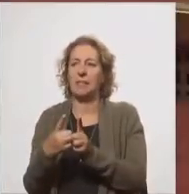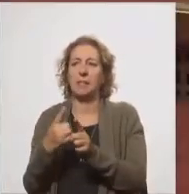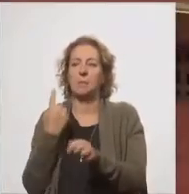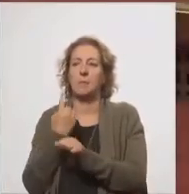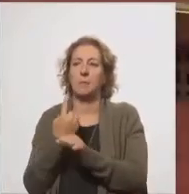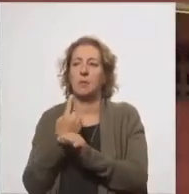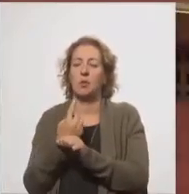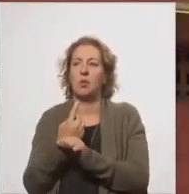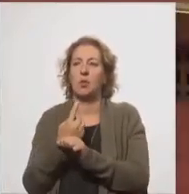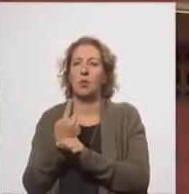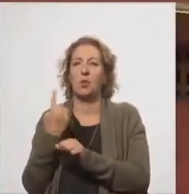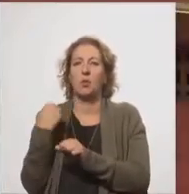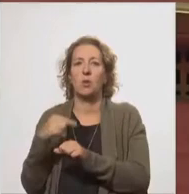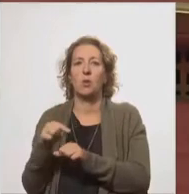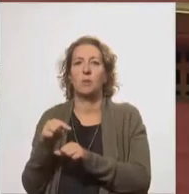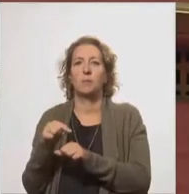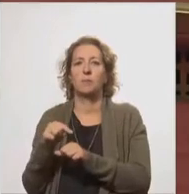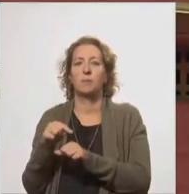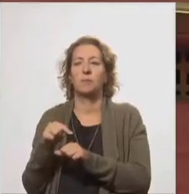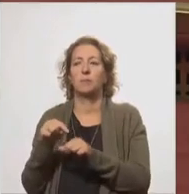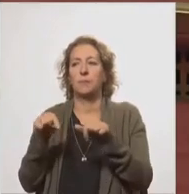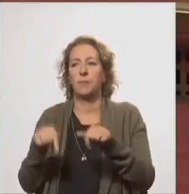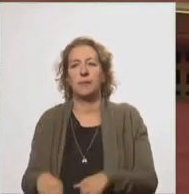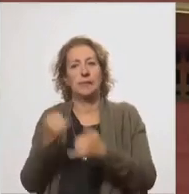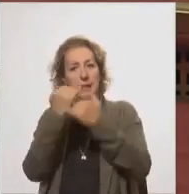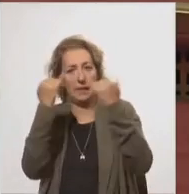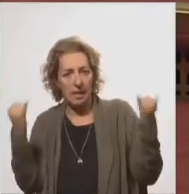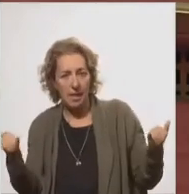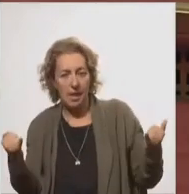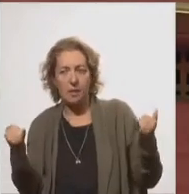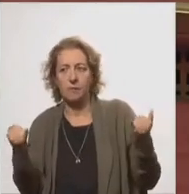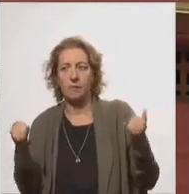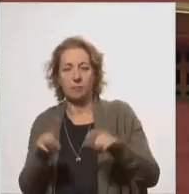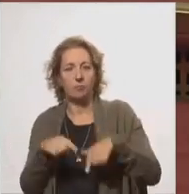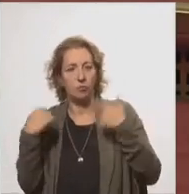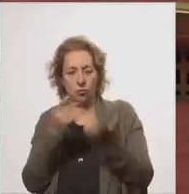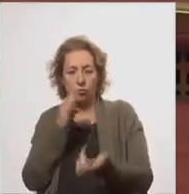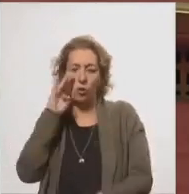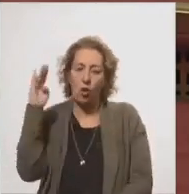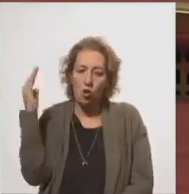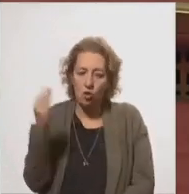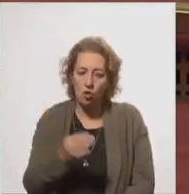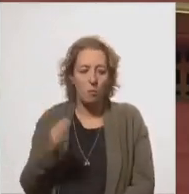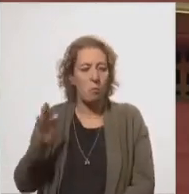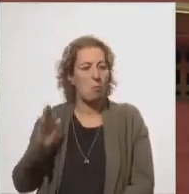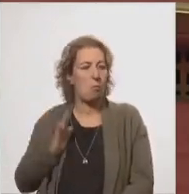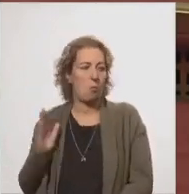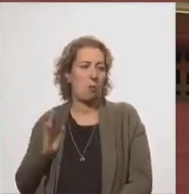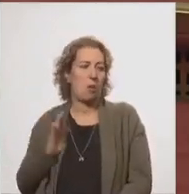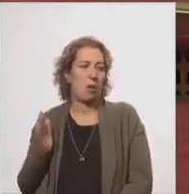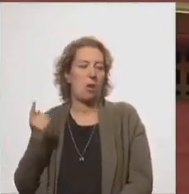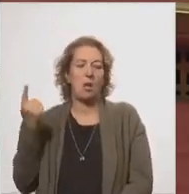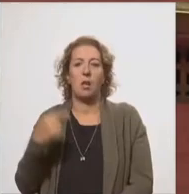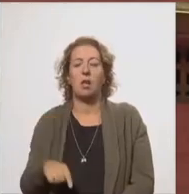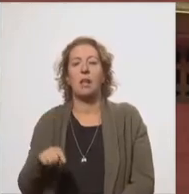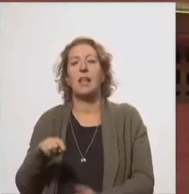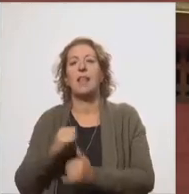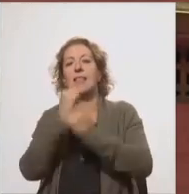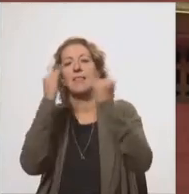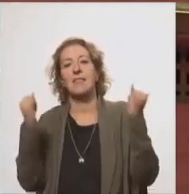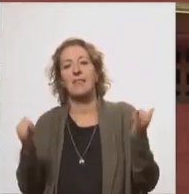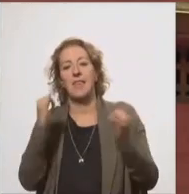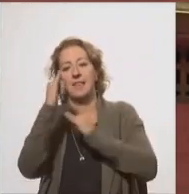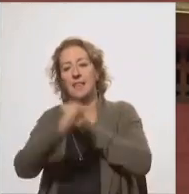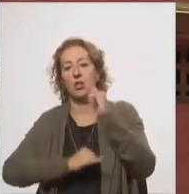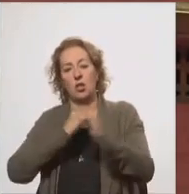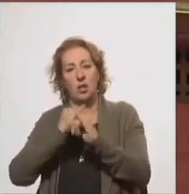primero que corresponde es en este día donde estamos reconociendo a mujeres en el marco del Día Internacional de la Mujer, sumarnos